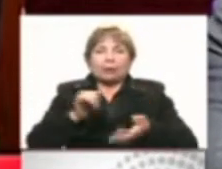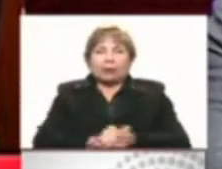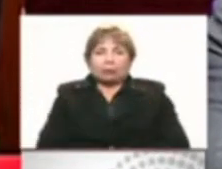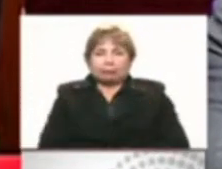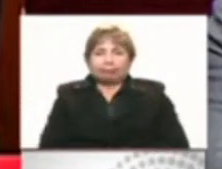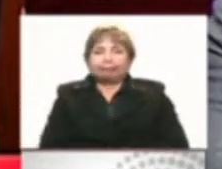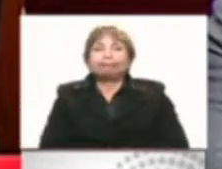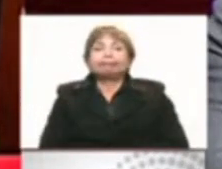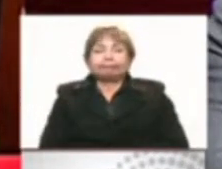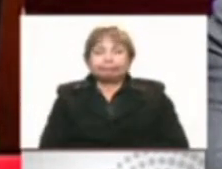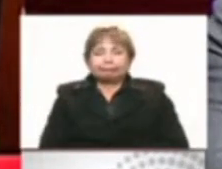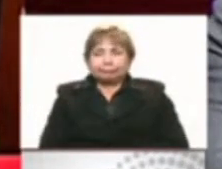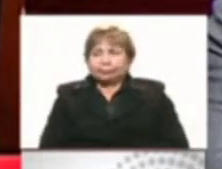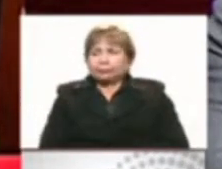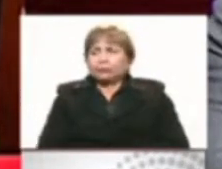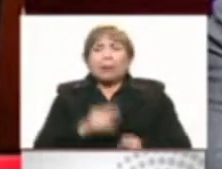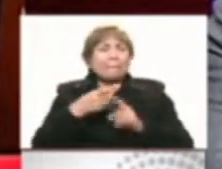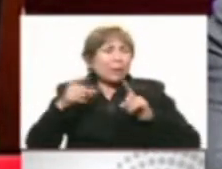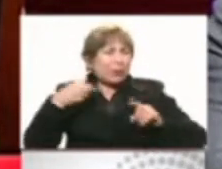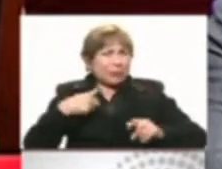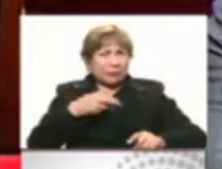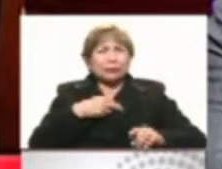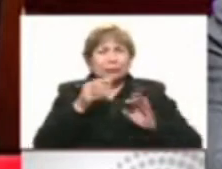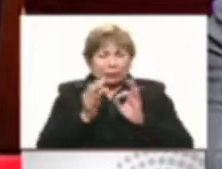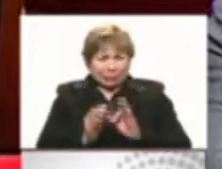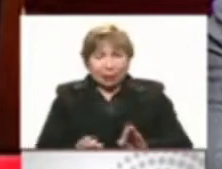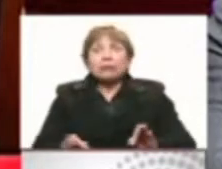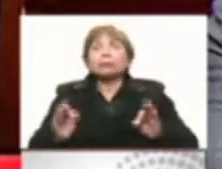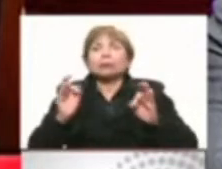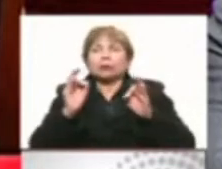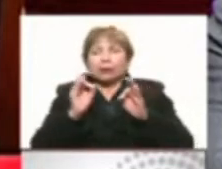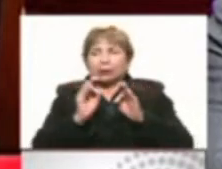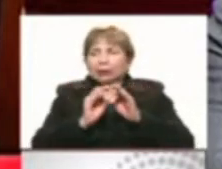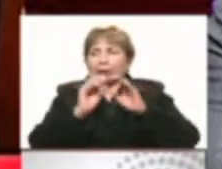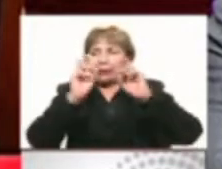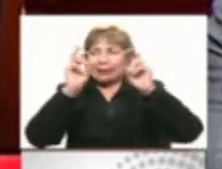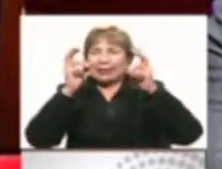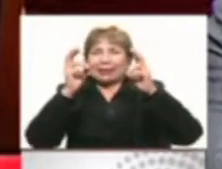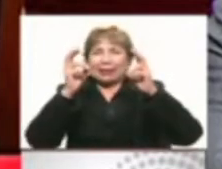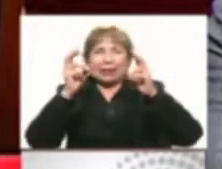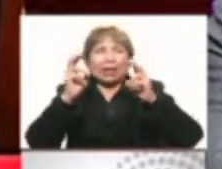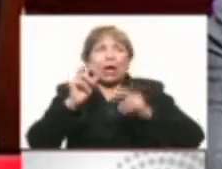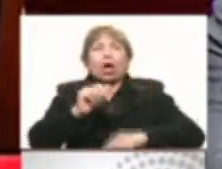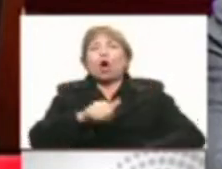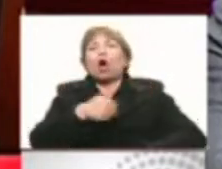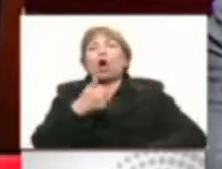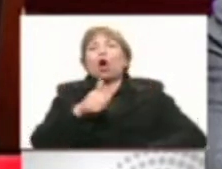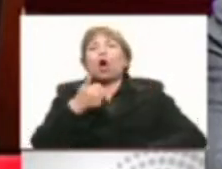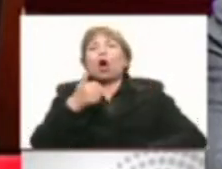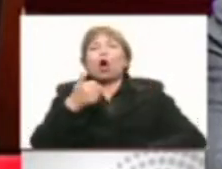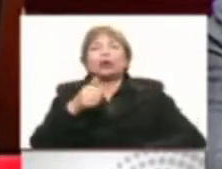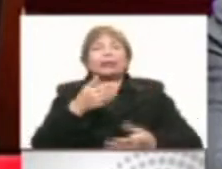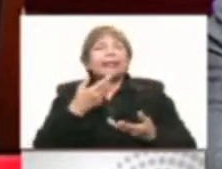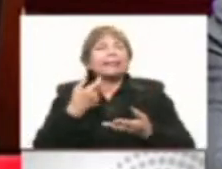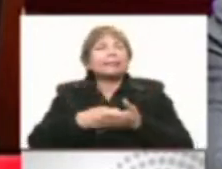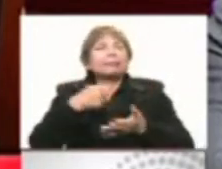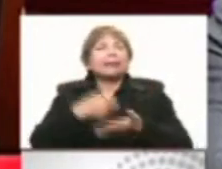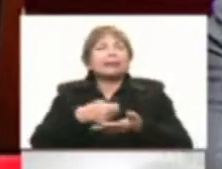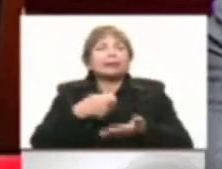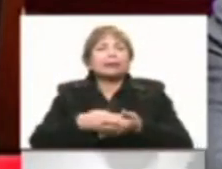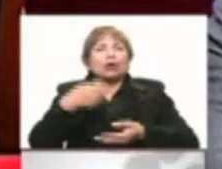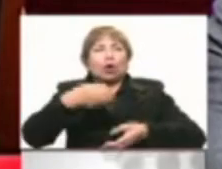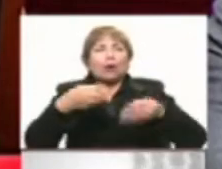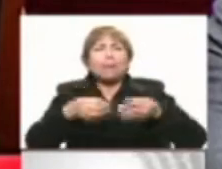país. Pero para nosotros es muy importante el tema de la otra inversión, la inversión de las